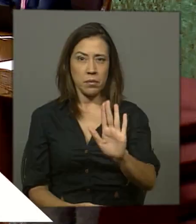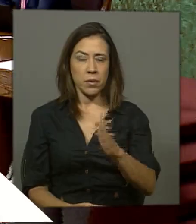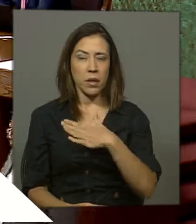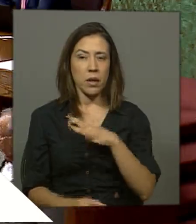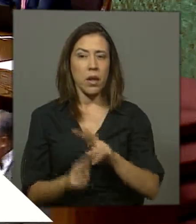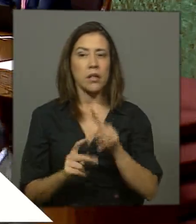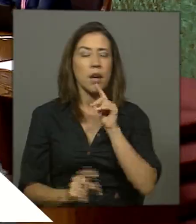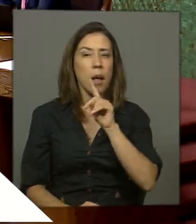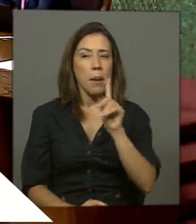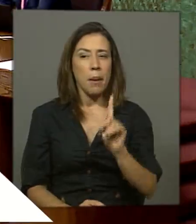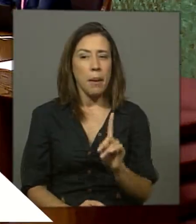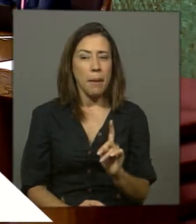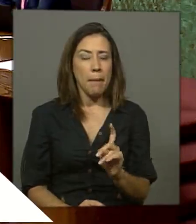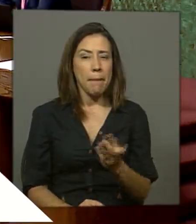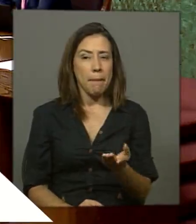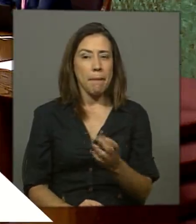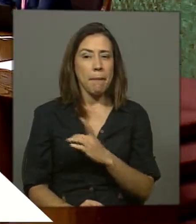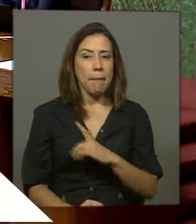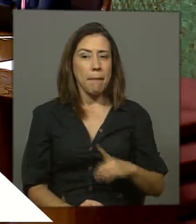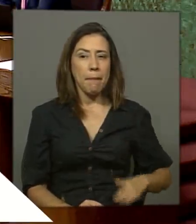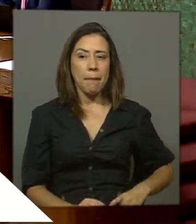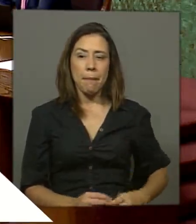formule la consulta al